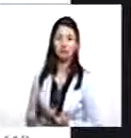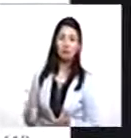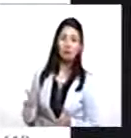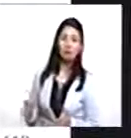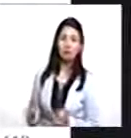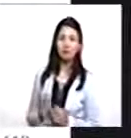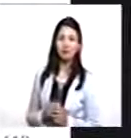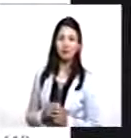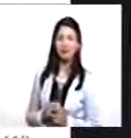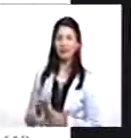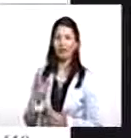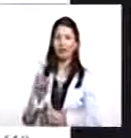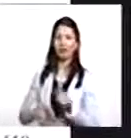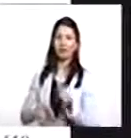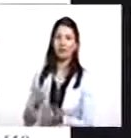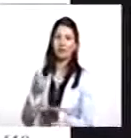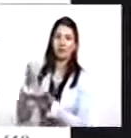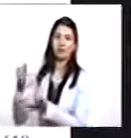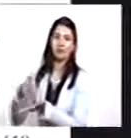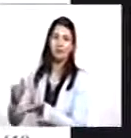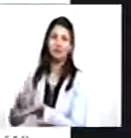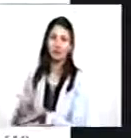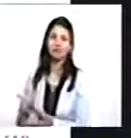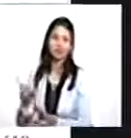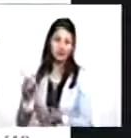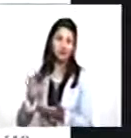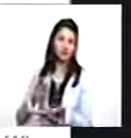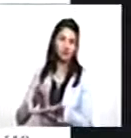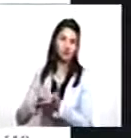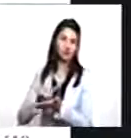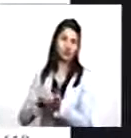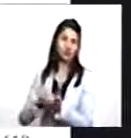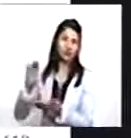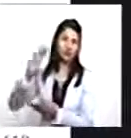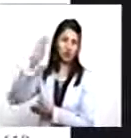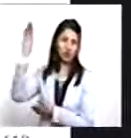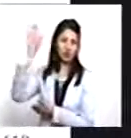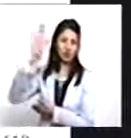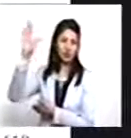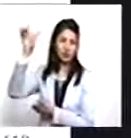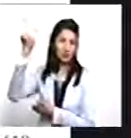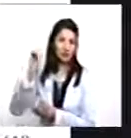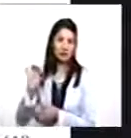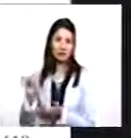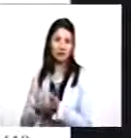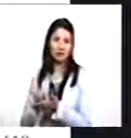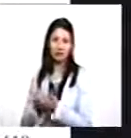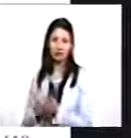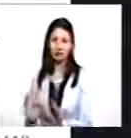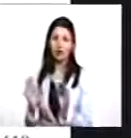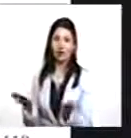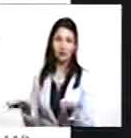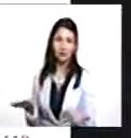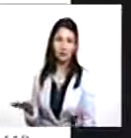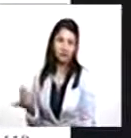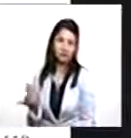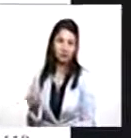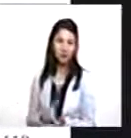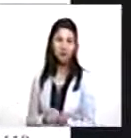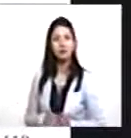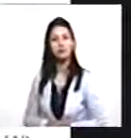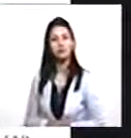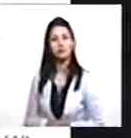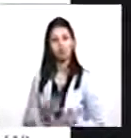no hacen inversión, que es lo que nos está sucediendo en la costa, y es lo que nos está trayendo uno de los graves problemas de calidad. El esquema